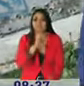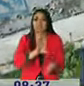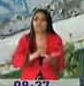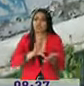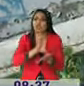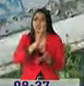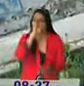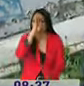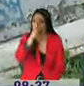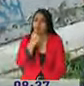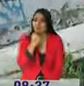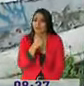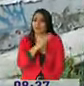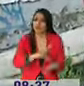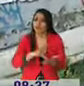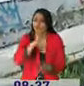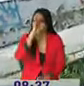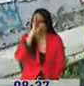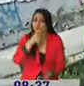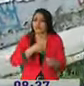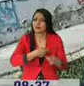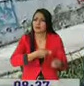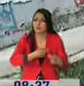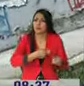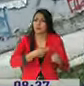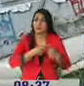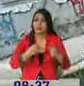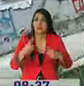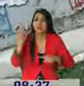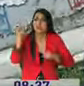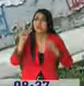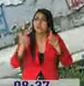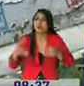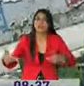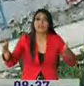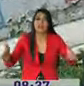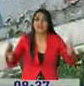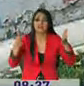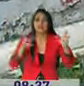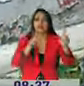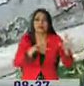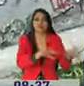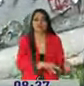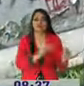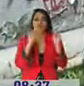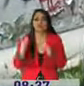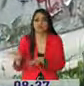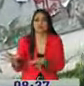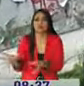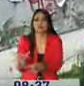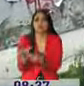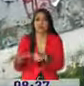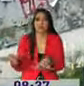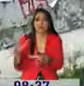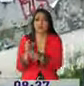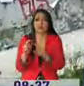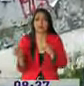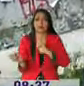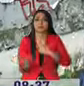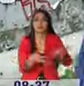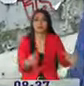policía y Lamentablemente como sequir bajó el edificio tuvieron que desalojar y pero han